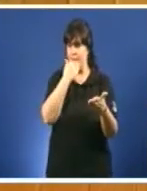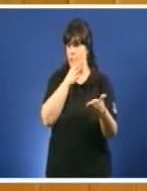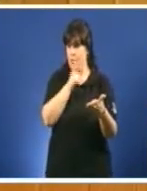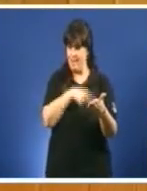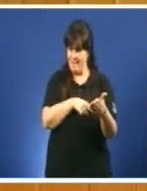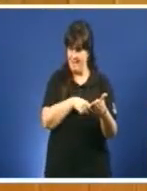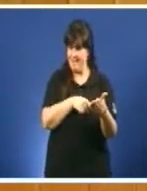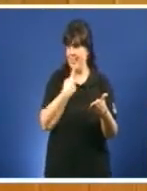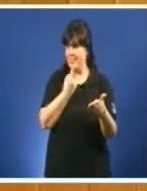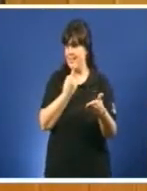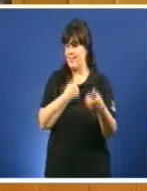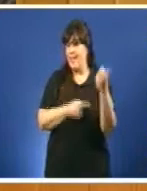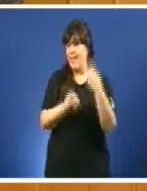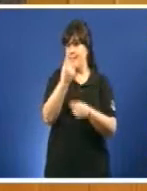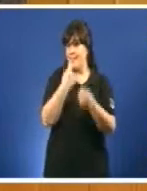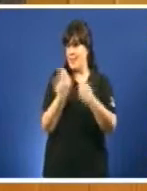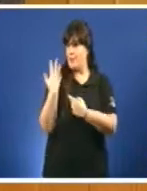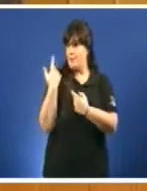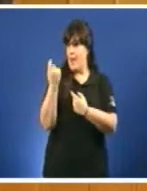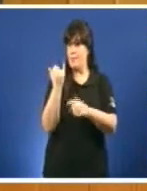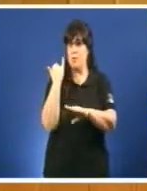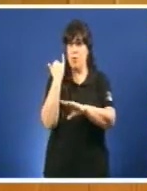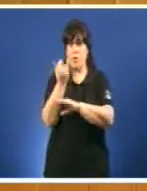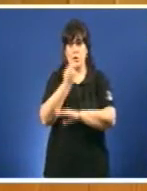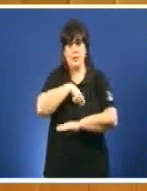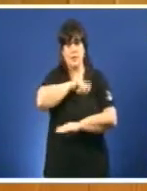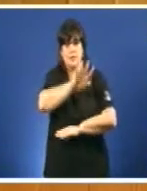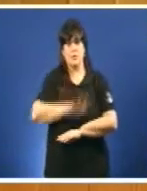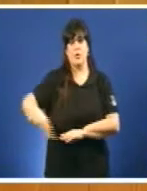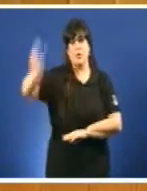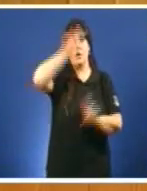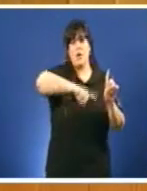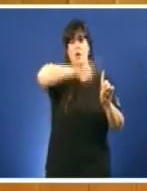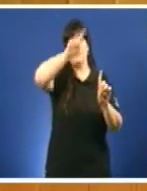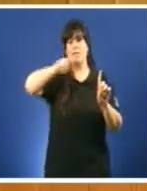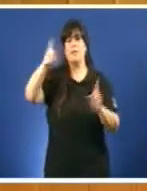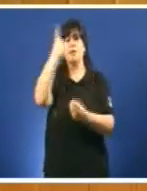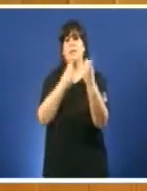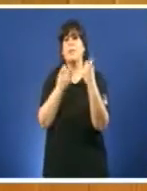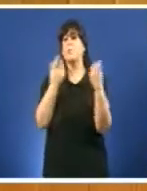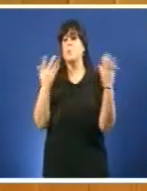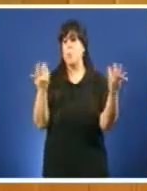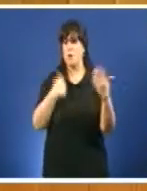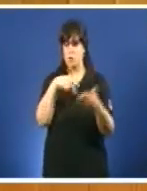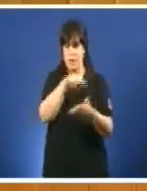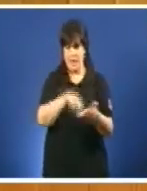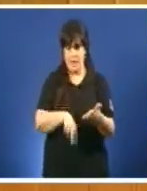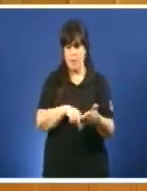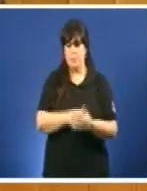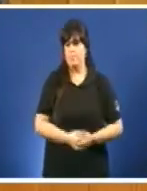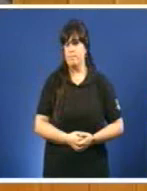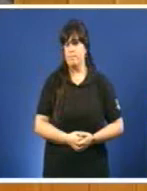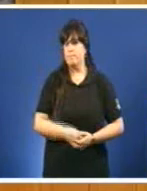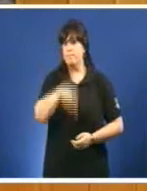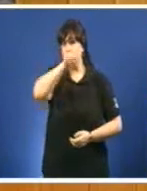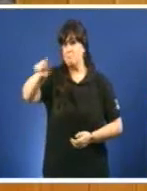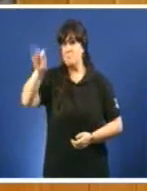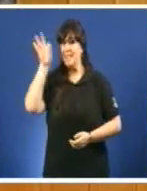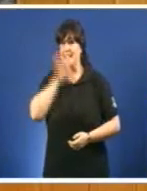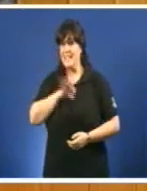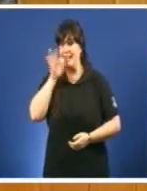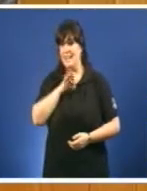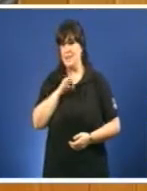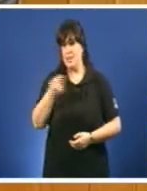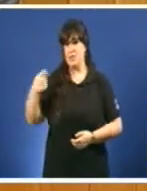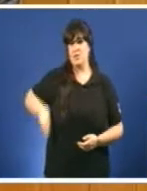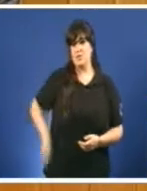de publicar o Instituto Nacional de Estatística. Leo: os galegos cunha banda salarial de entre